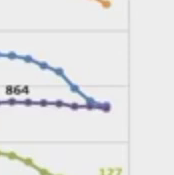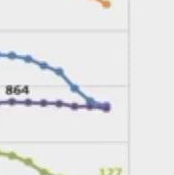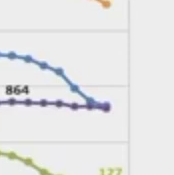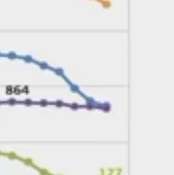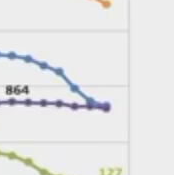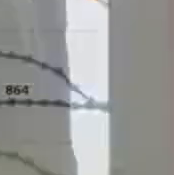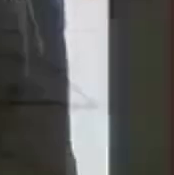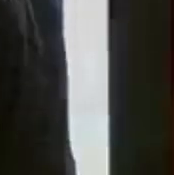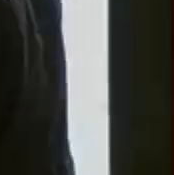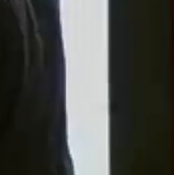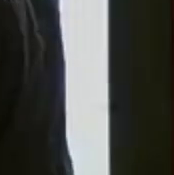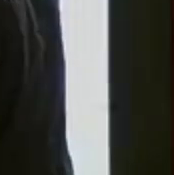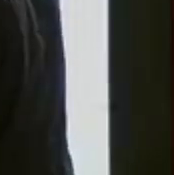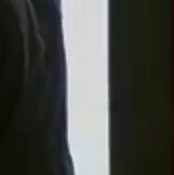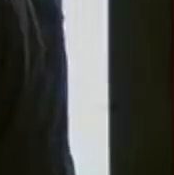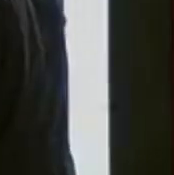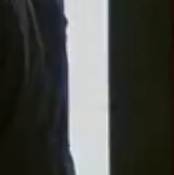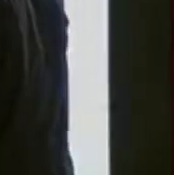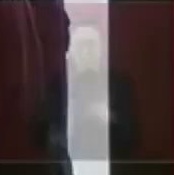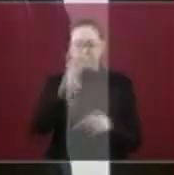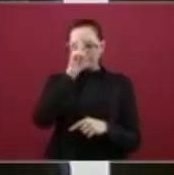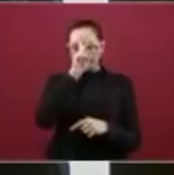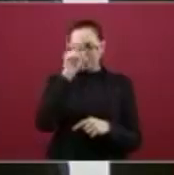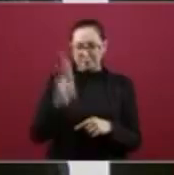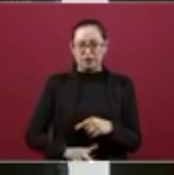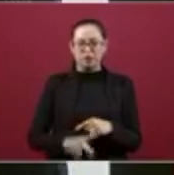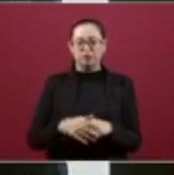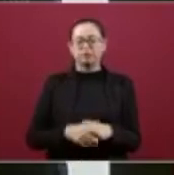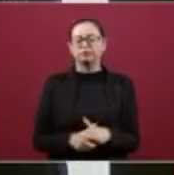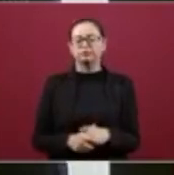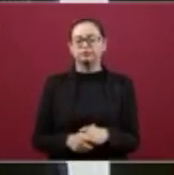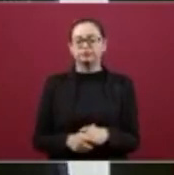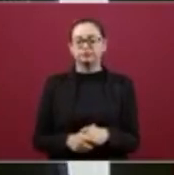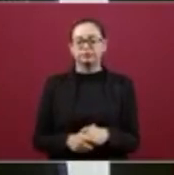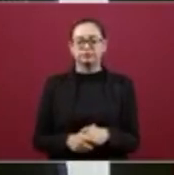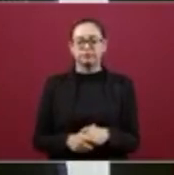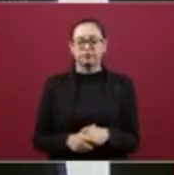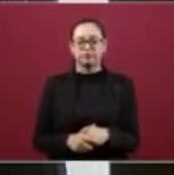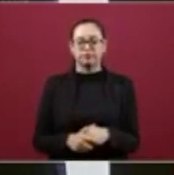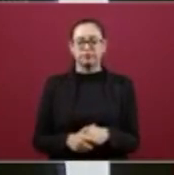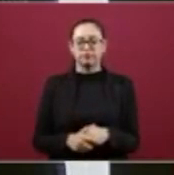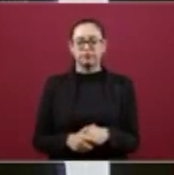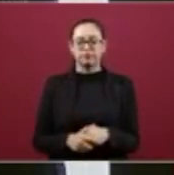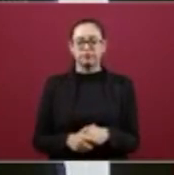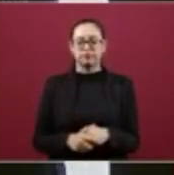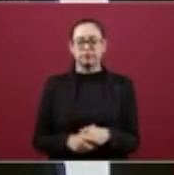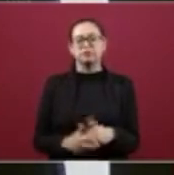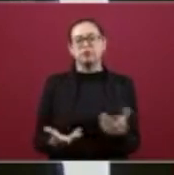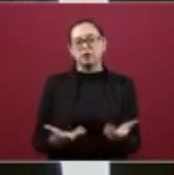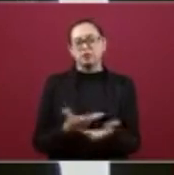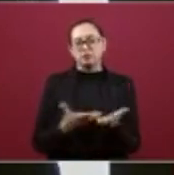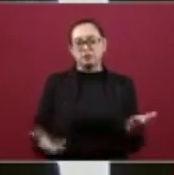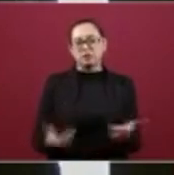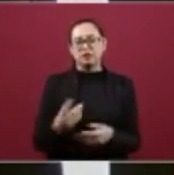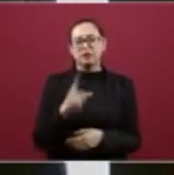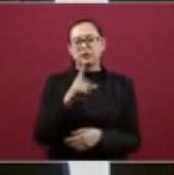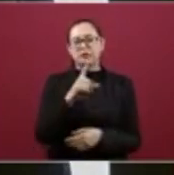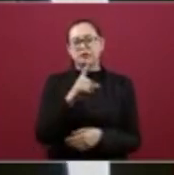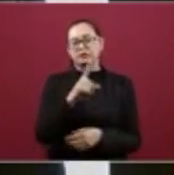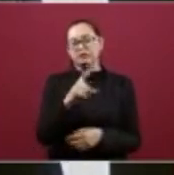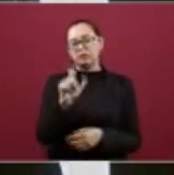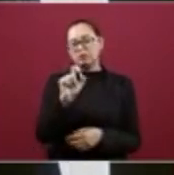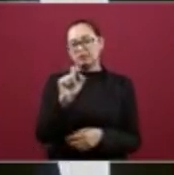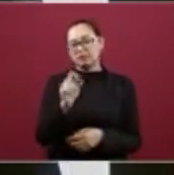muy pronunciada, que hasta la fecha es del orden de 127 mil